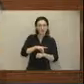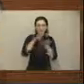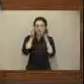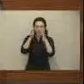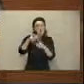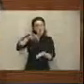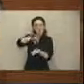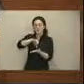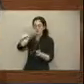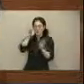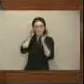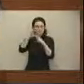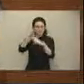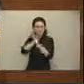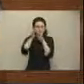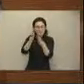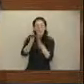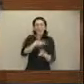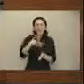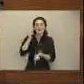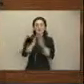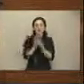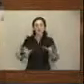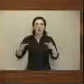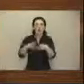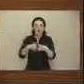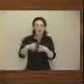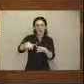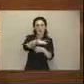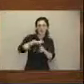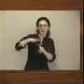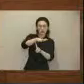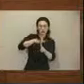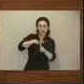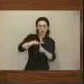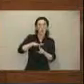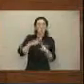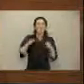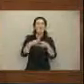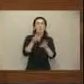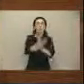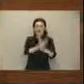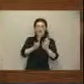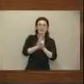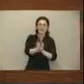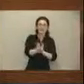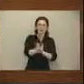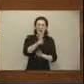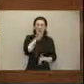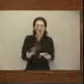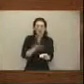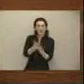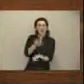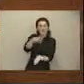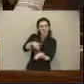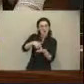asistencia y que trata de hacer una intervención comunitaria y una intervención, como ya decía, de tipo asertivo. Lo que están reclamando hoy, y